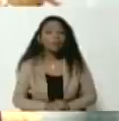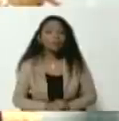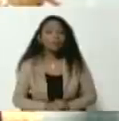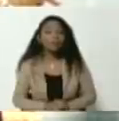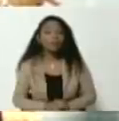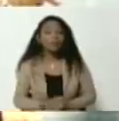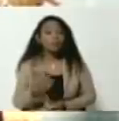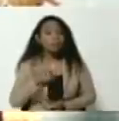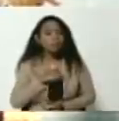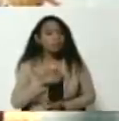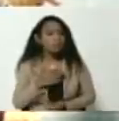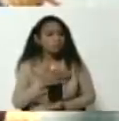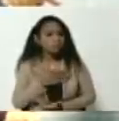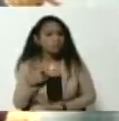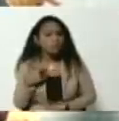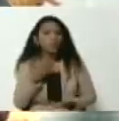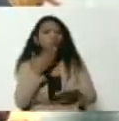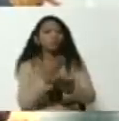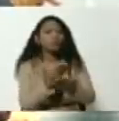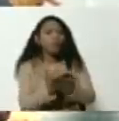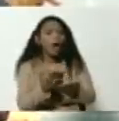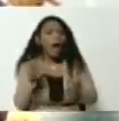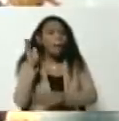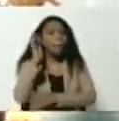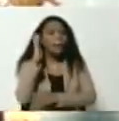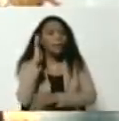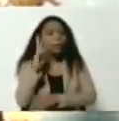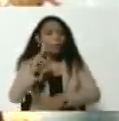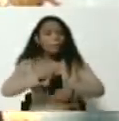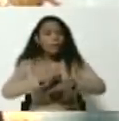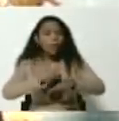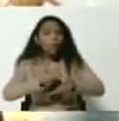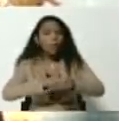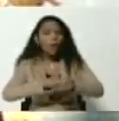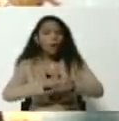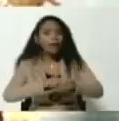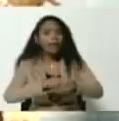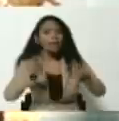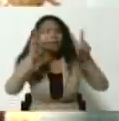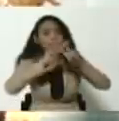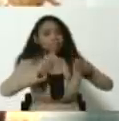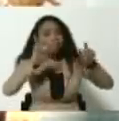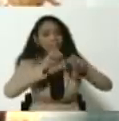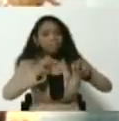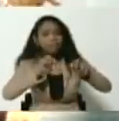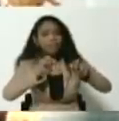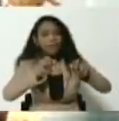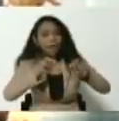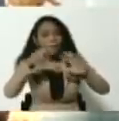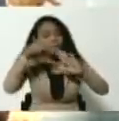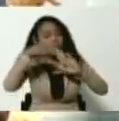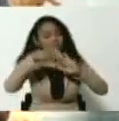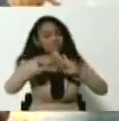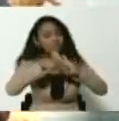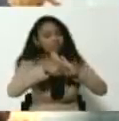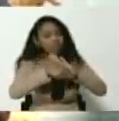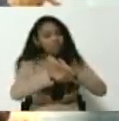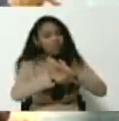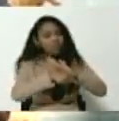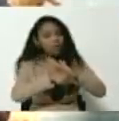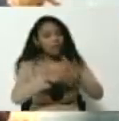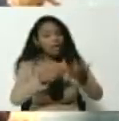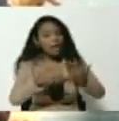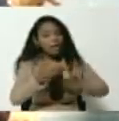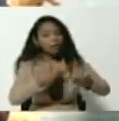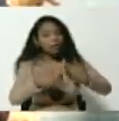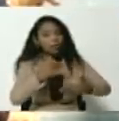Nosotros queremos solicitarle al Parlamento de Paraguay que investigue más en profundidad las